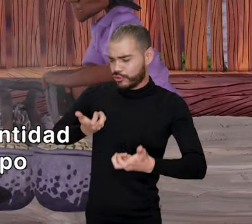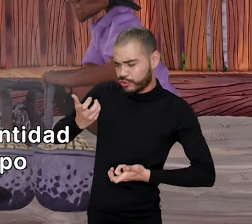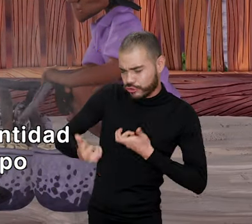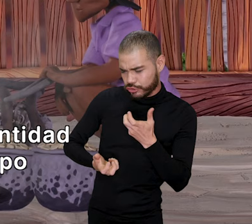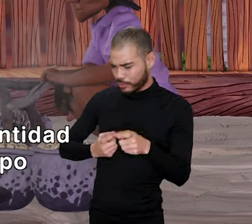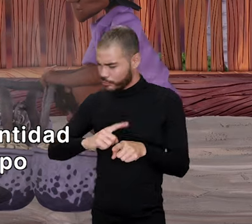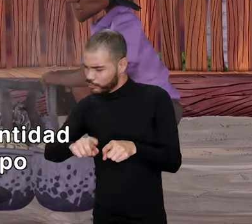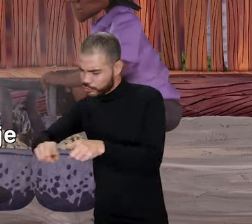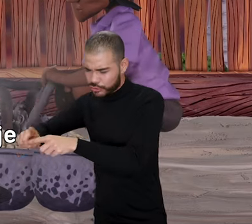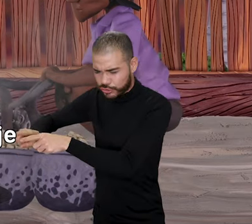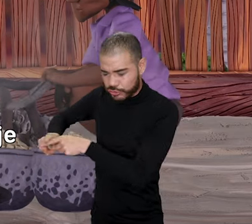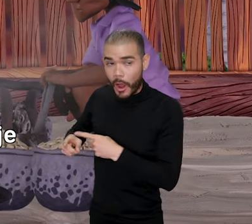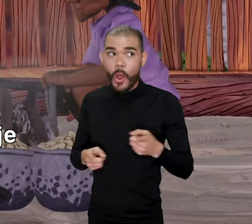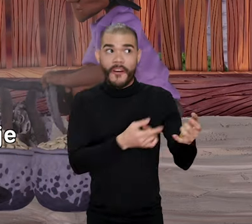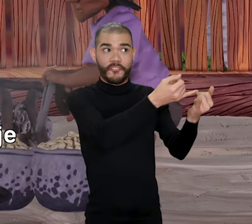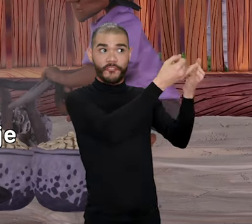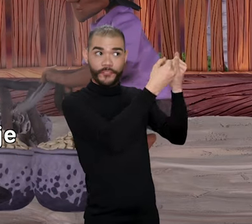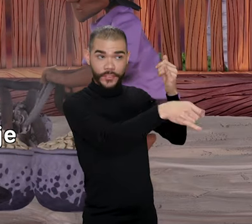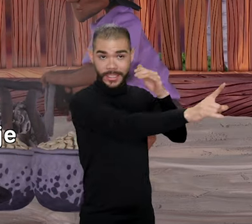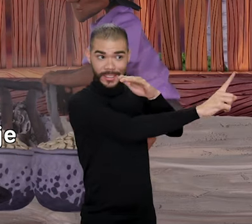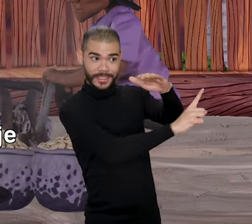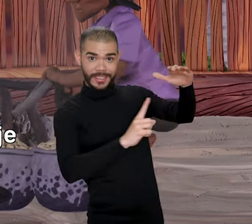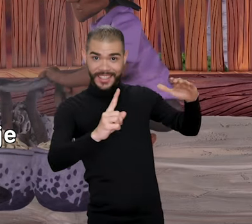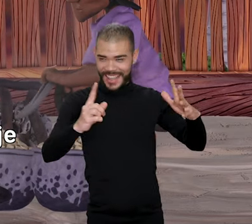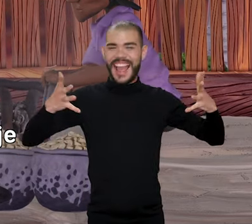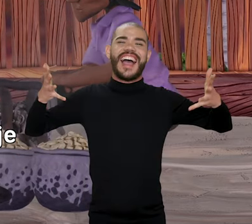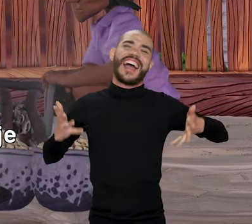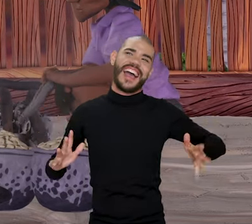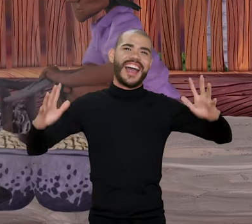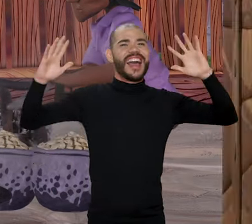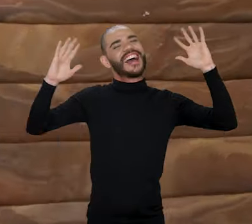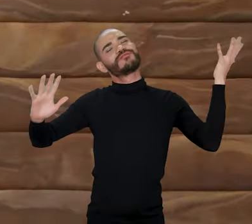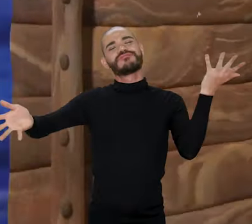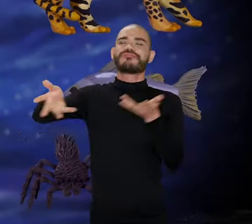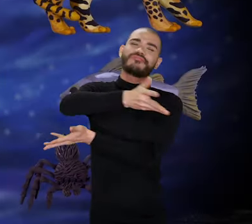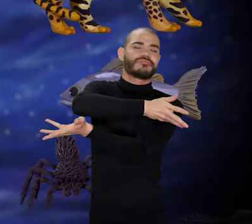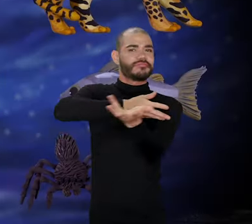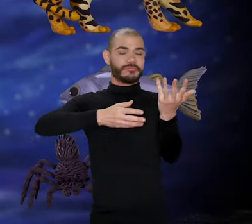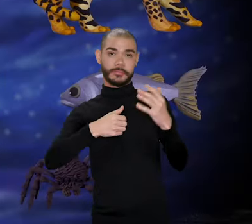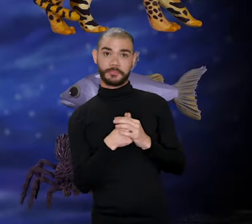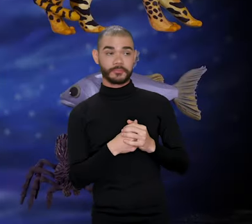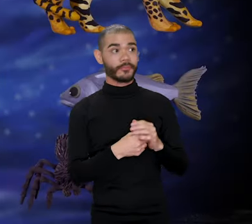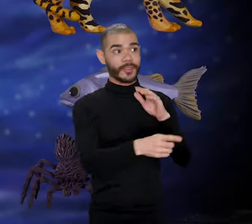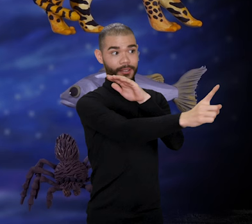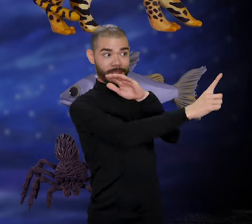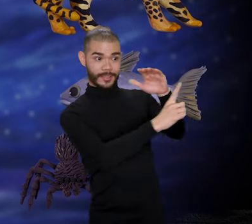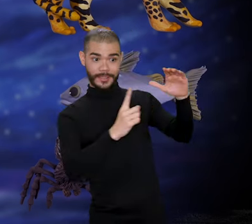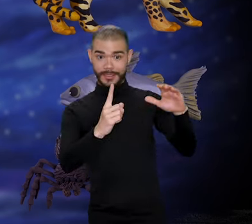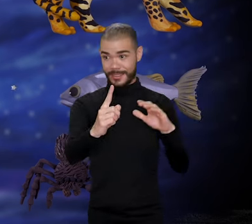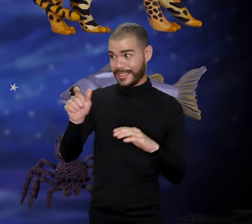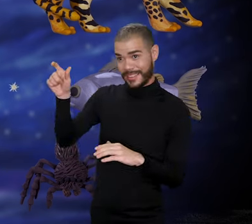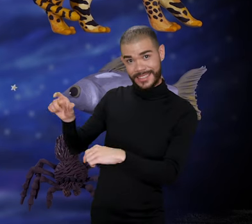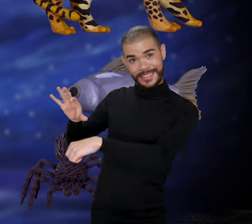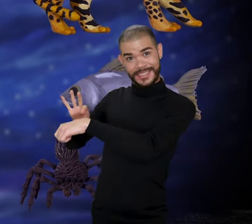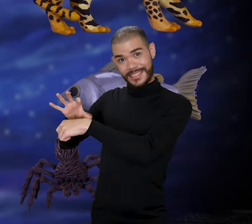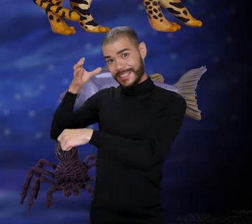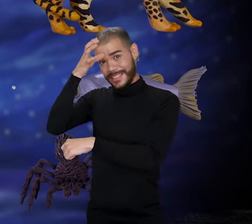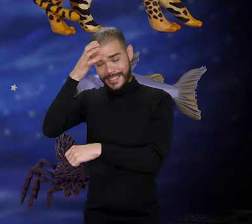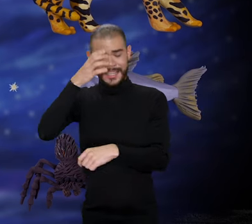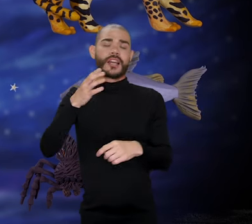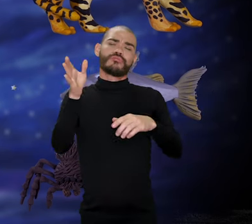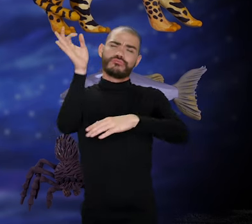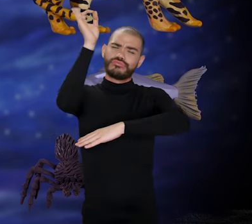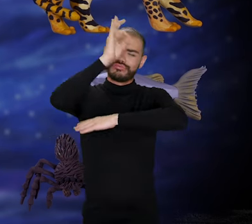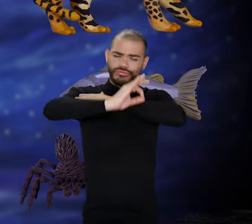mañoco y guarapo para terminar el aprendizaje con una gran fiesta. Al salir del encierro, el sabedor le